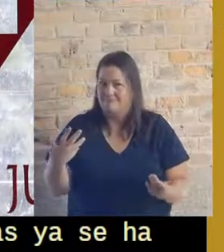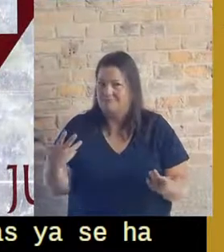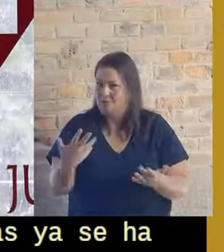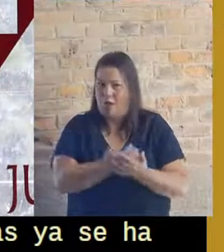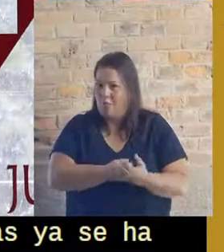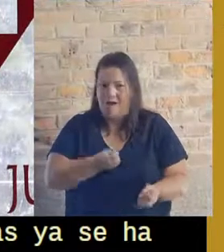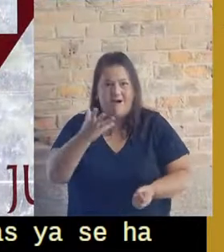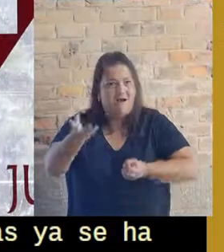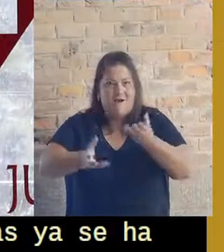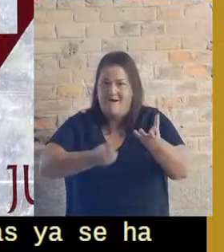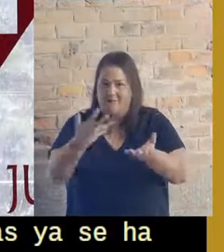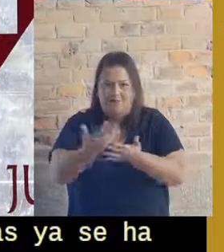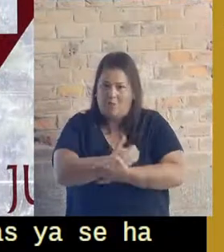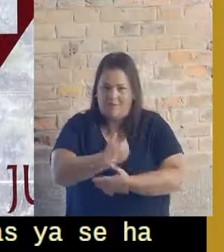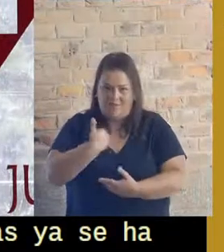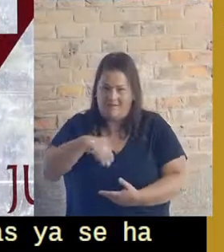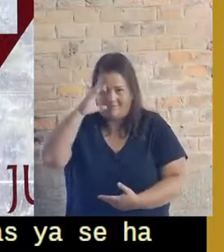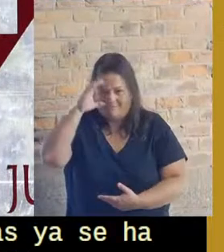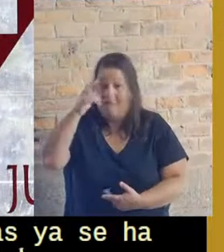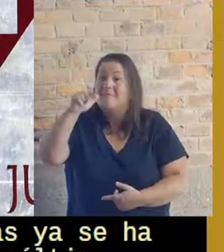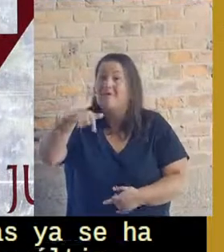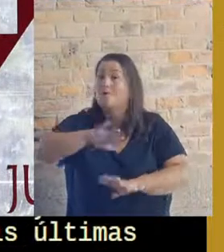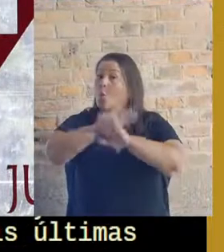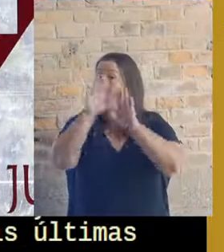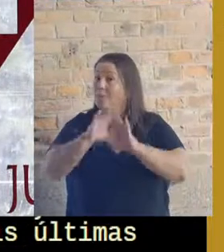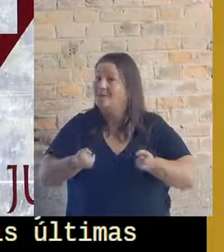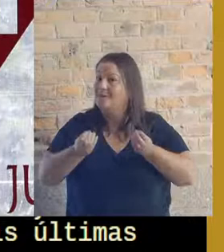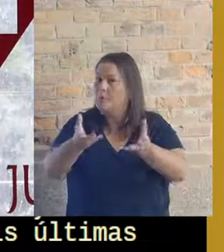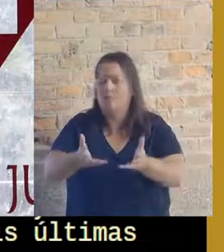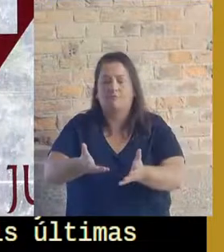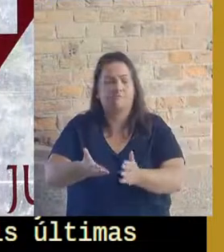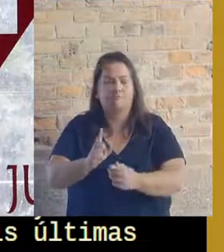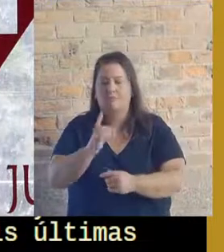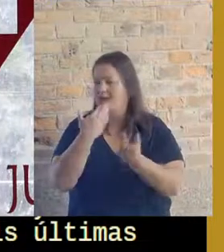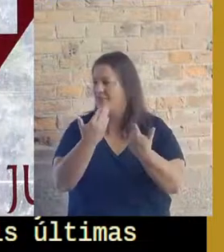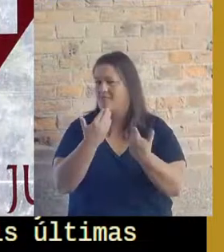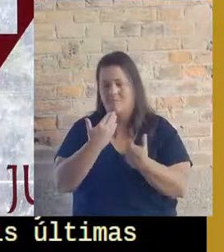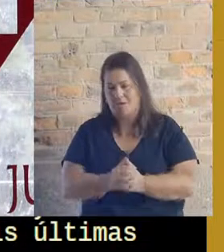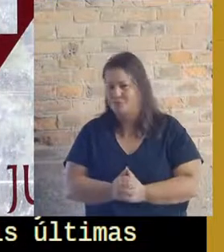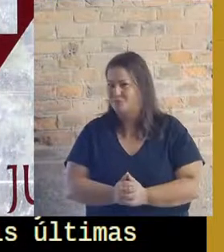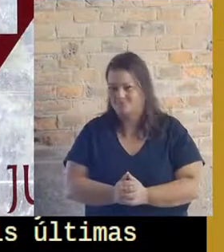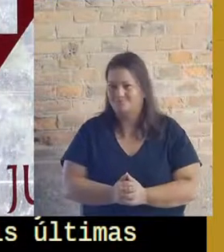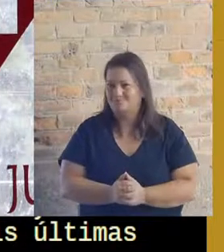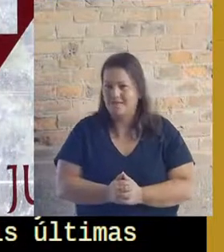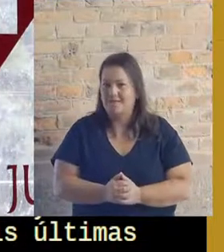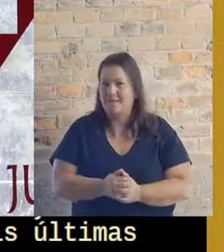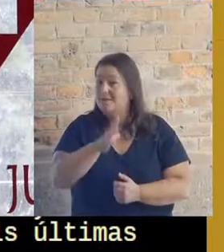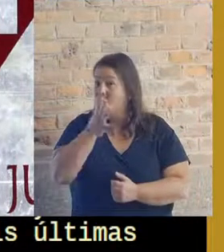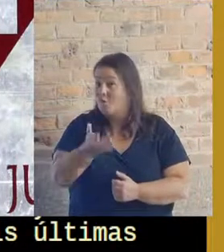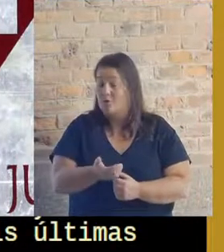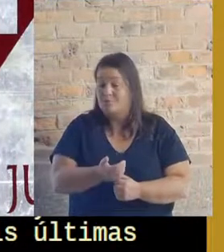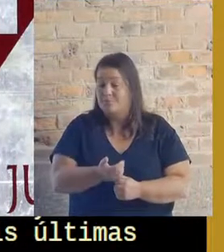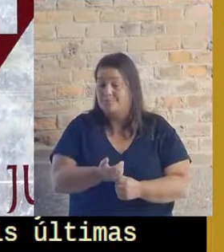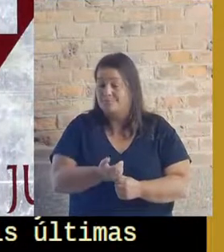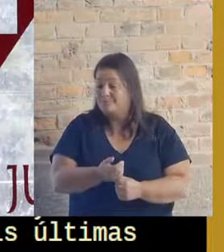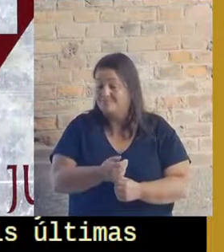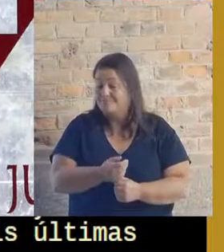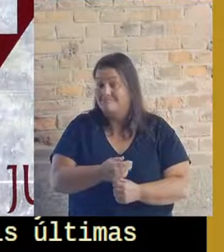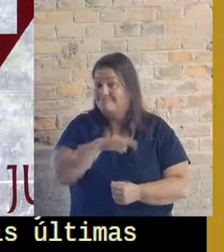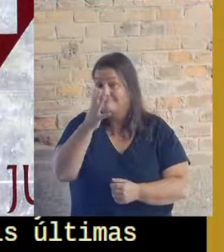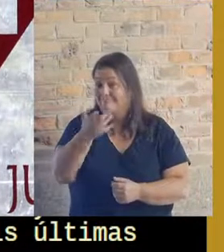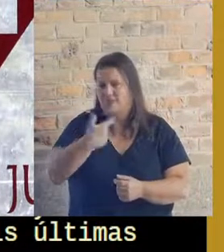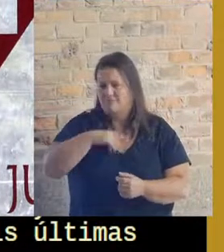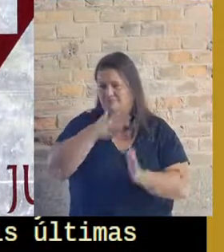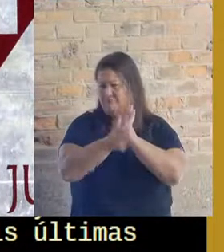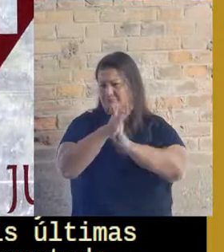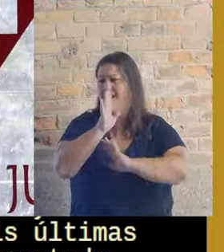teníamos que decir pero mis últimas palabras son de agradecimiento porque ya